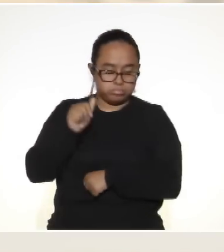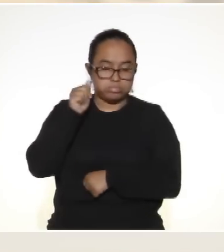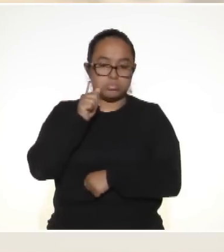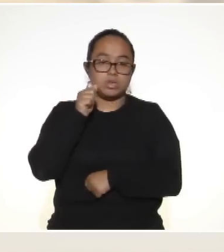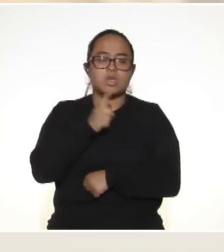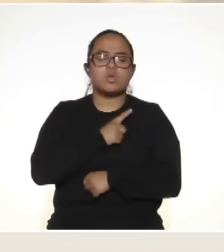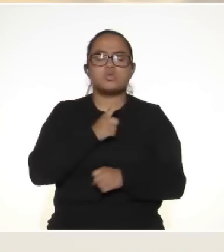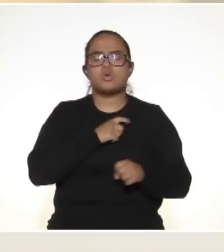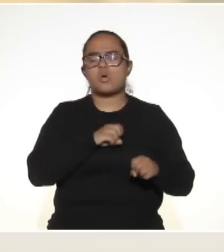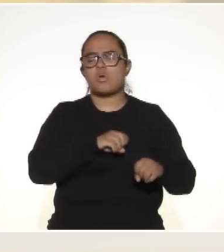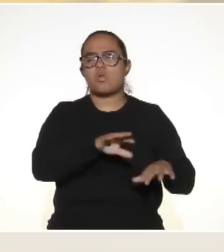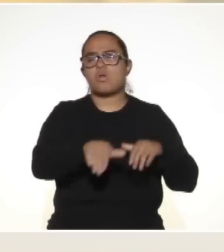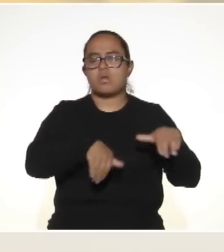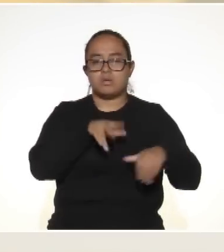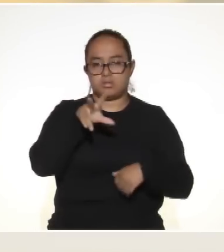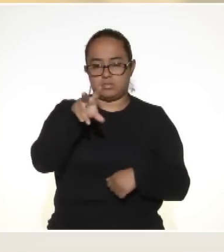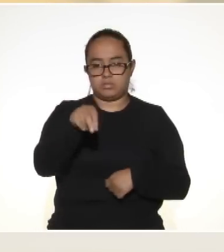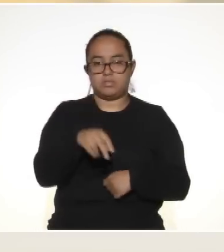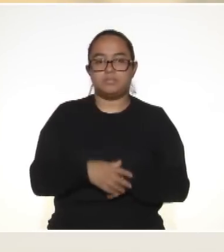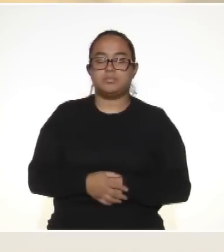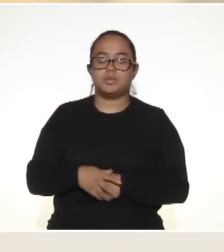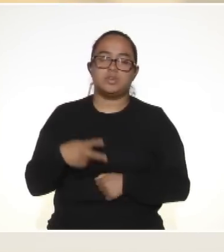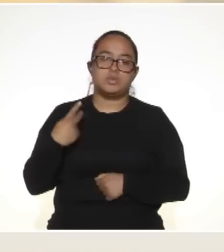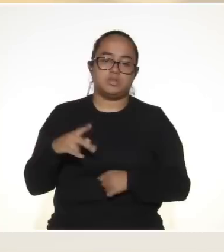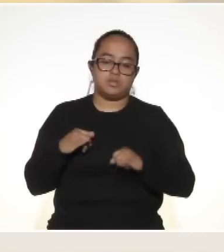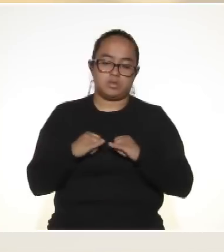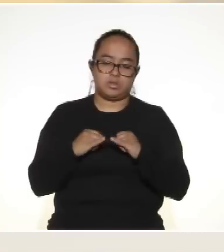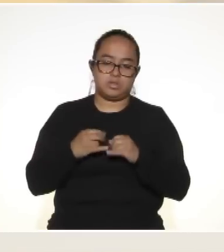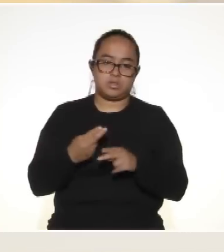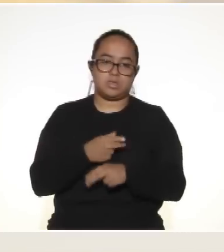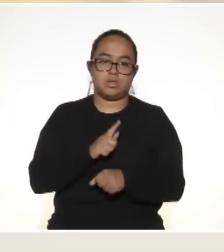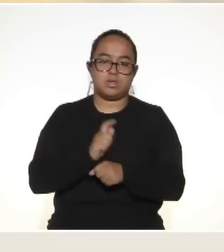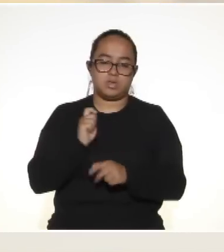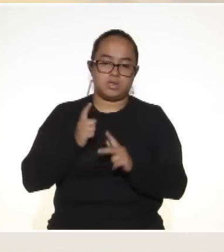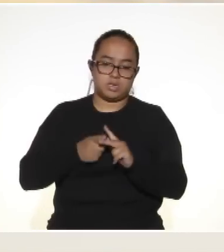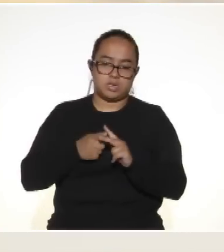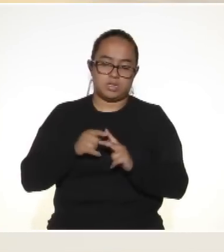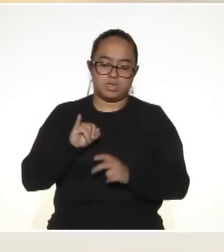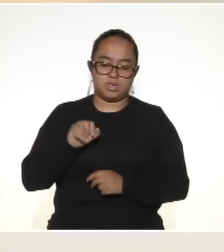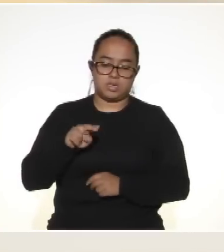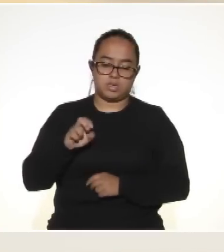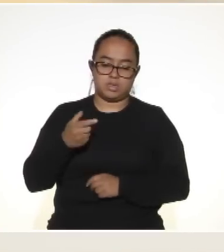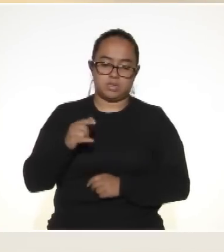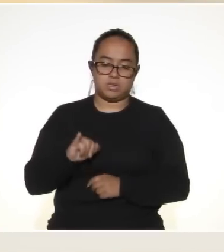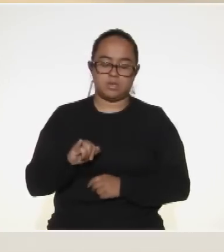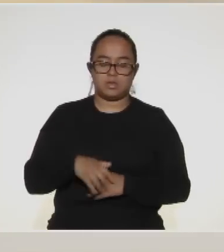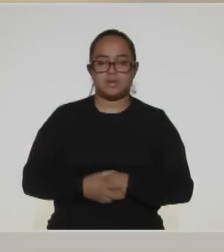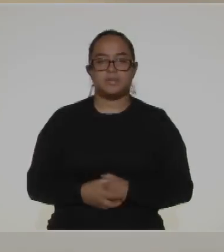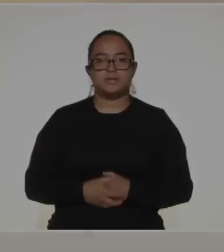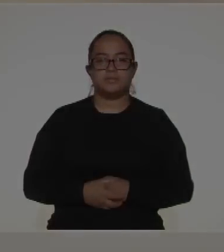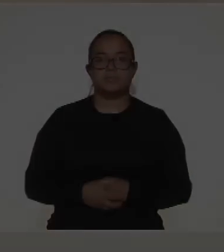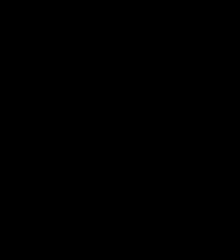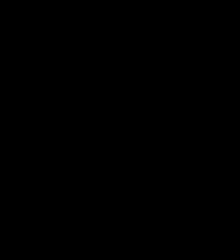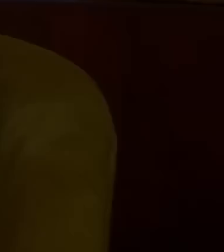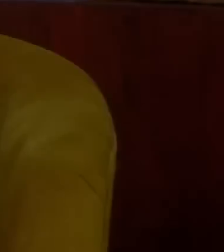no estar solos en la alberca. Instituto Nacional de Estadística y Geografía.